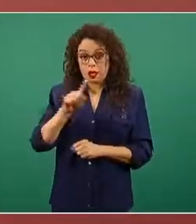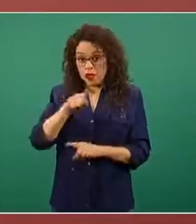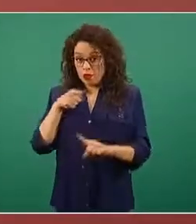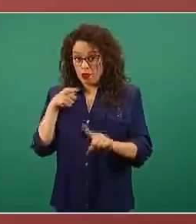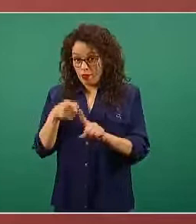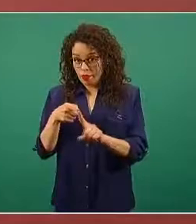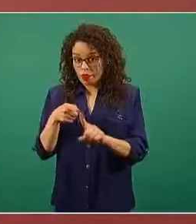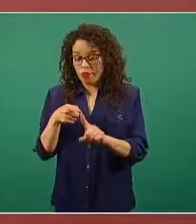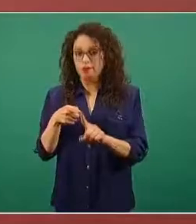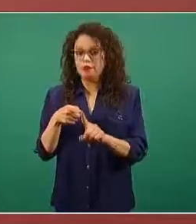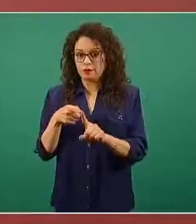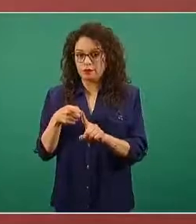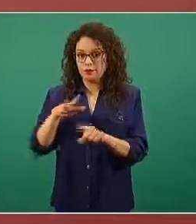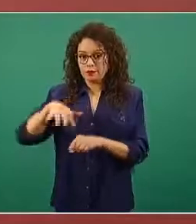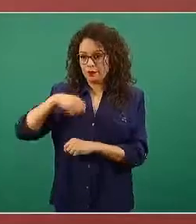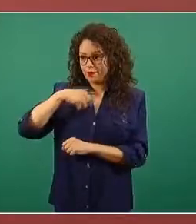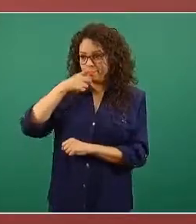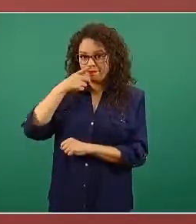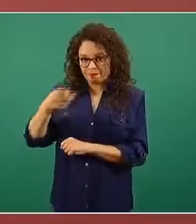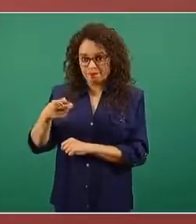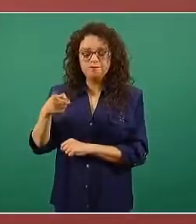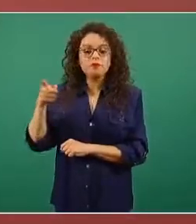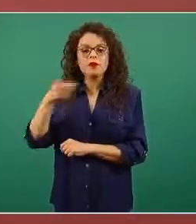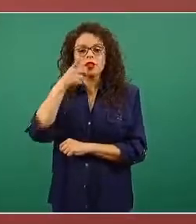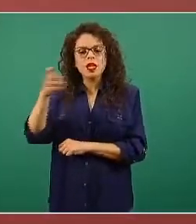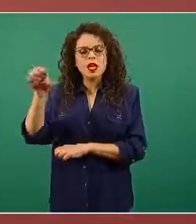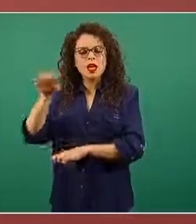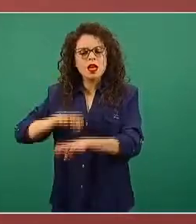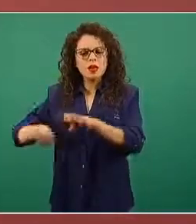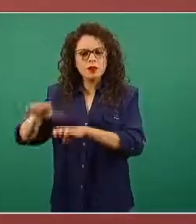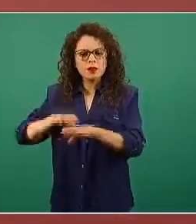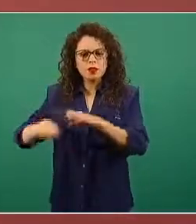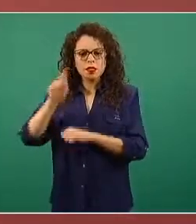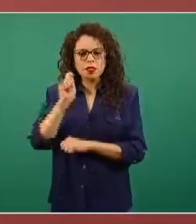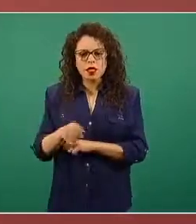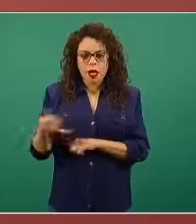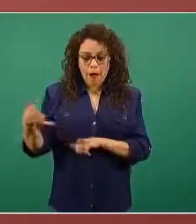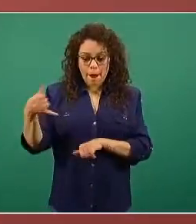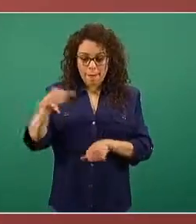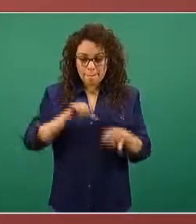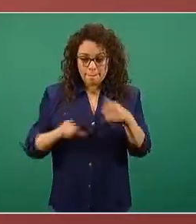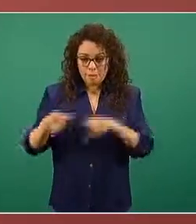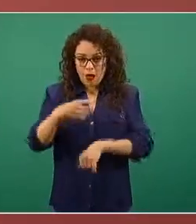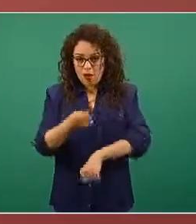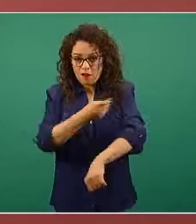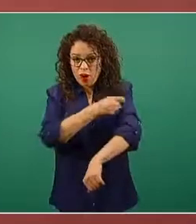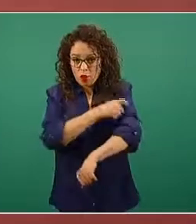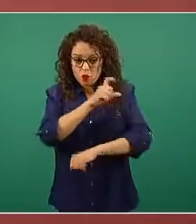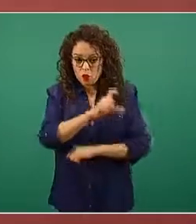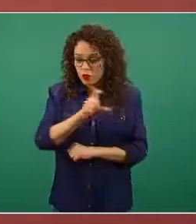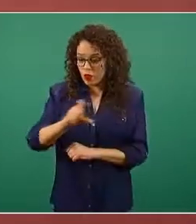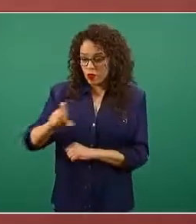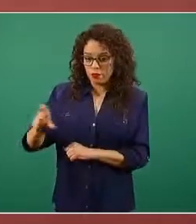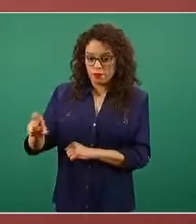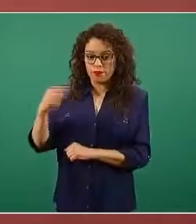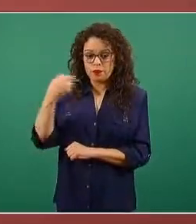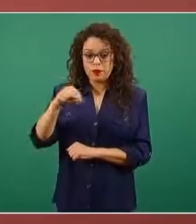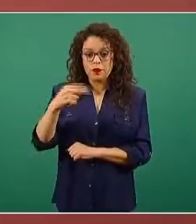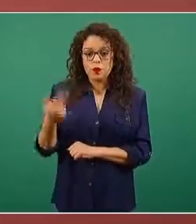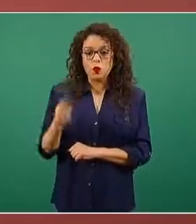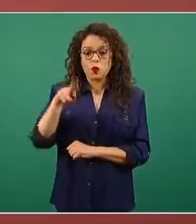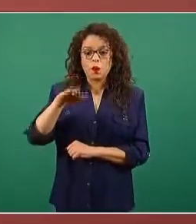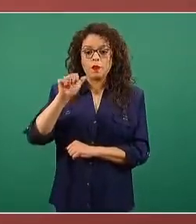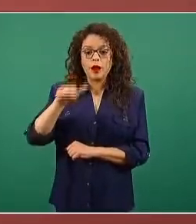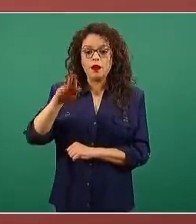vez, estableció que una compañía de vacunas, de fabricante de inmunógenos y vacunas, que se llama Human